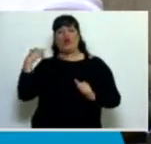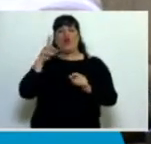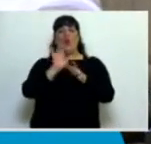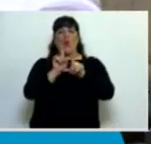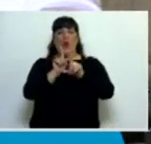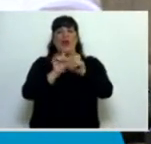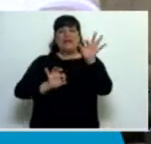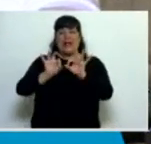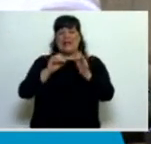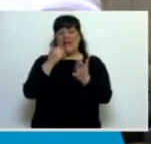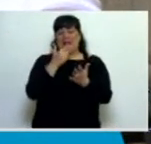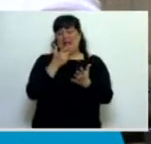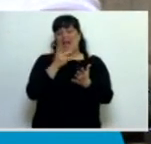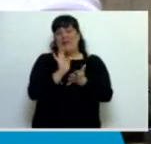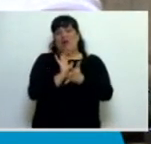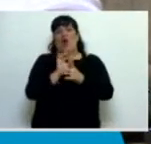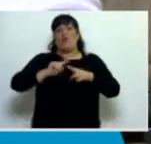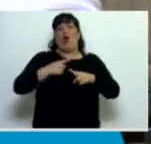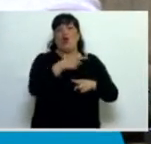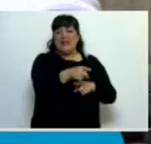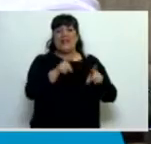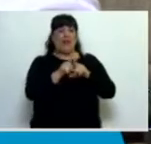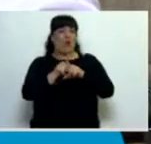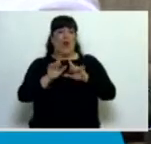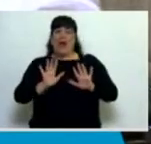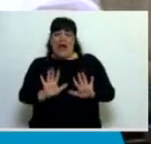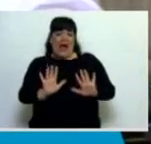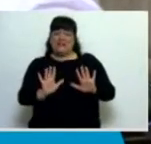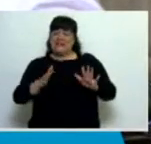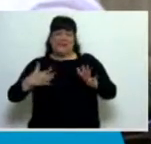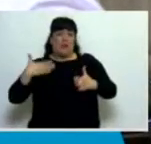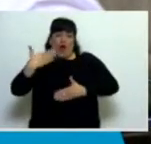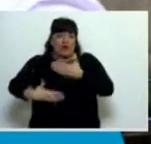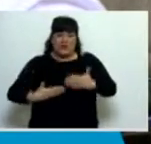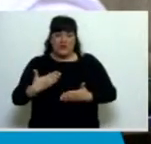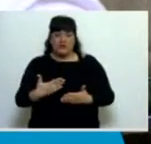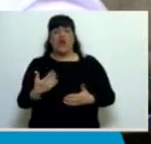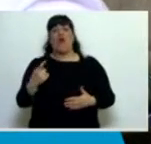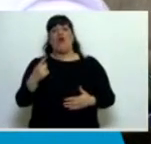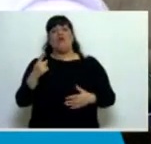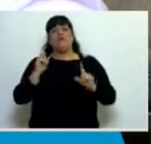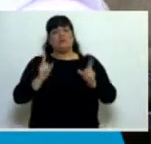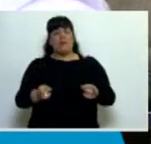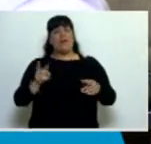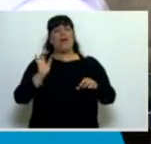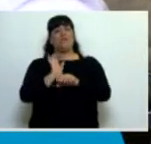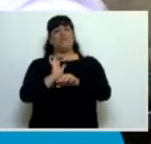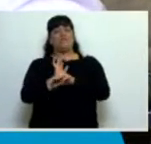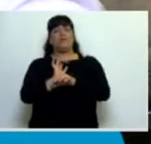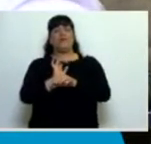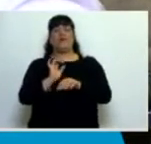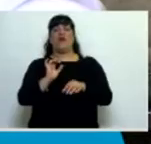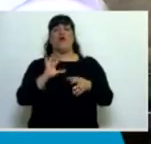político, formaron parte de un proceso regional y se podría decir que cuasi planetario. Un tren